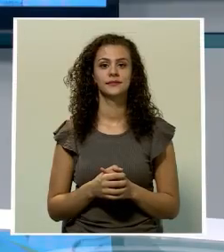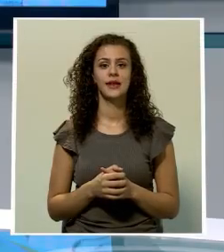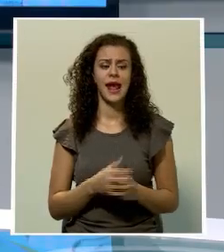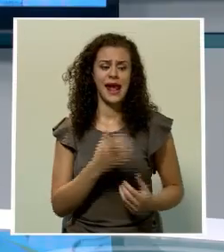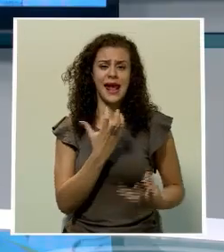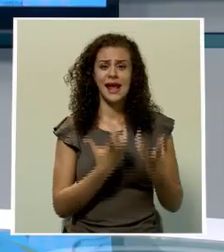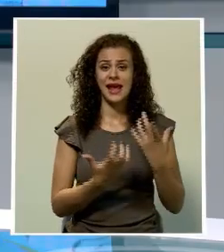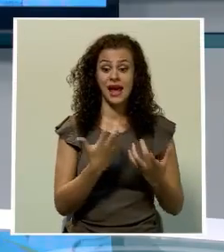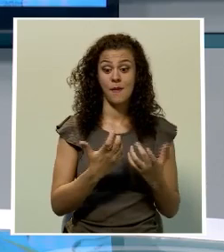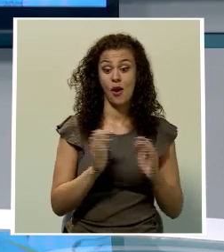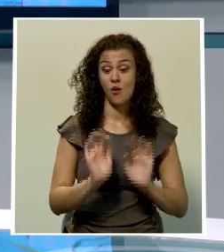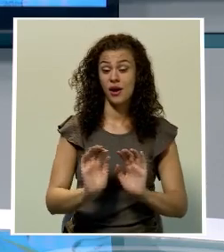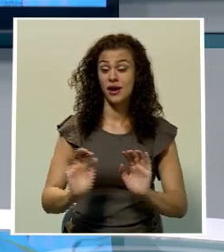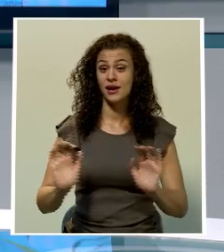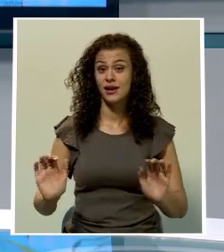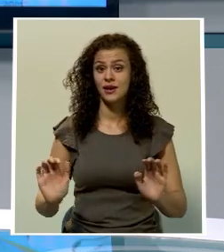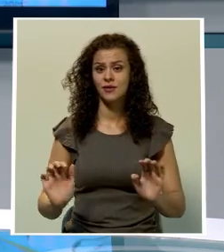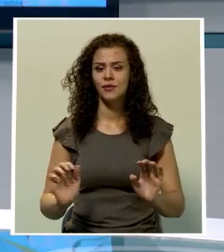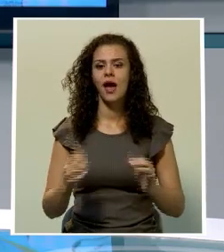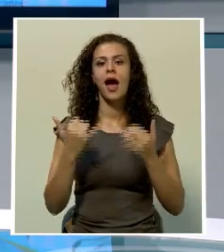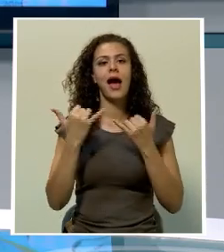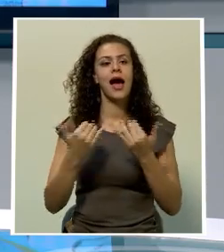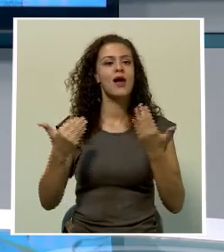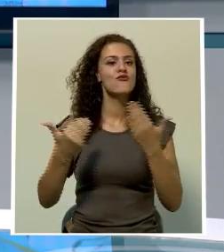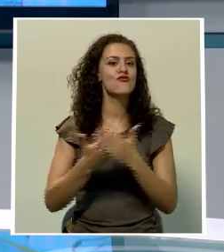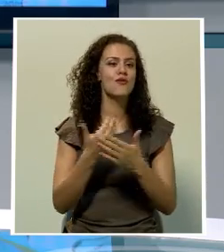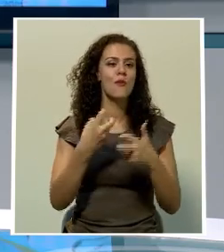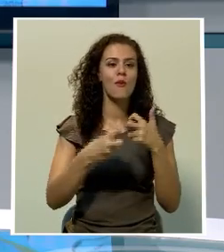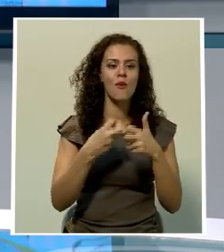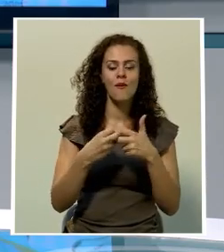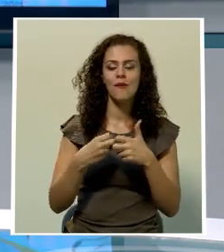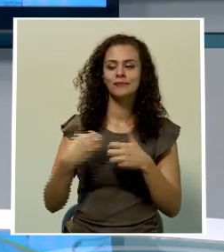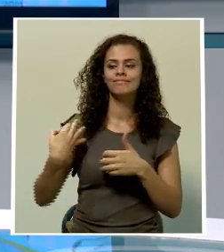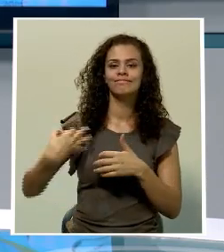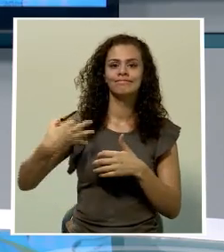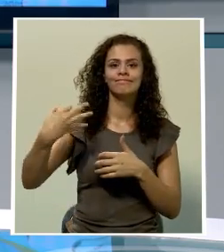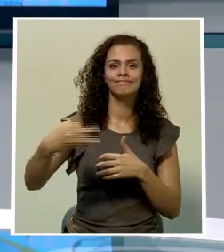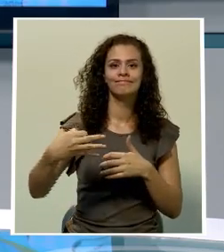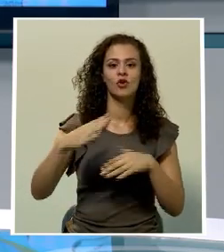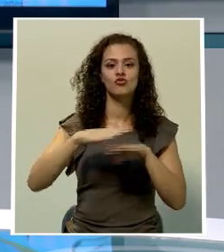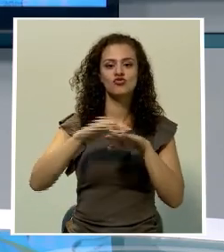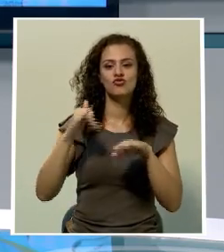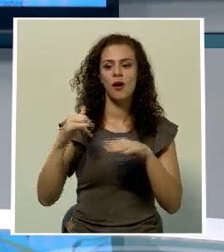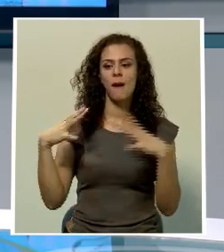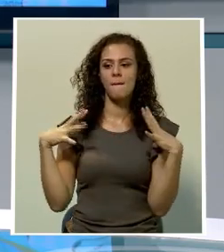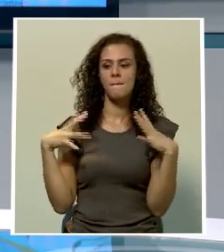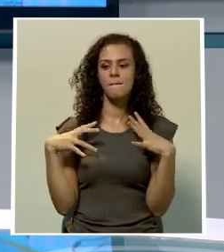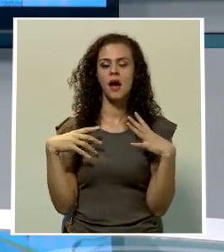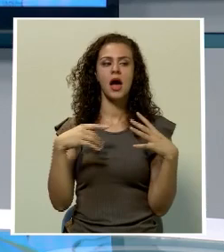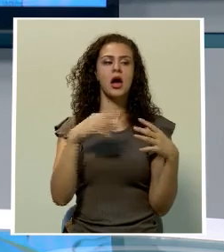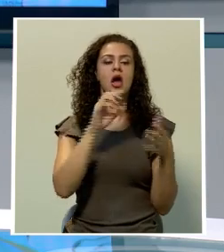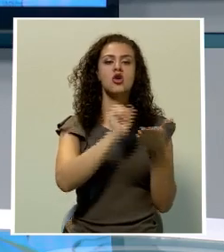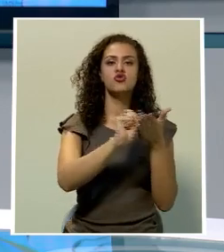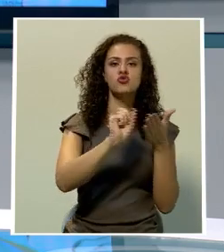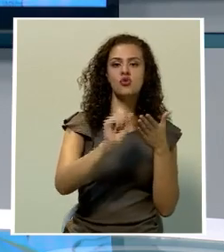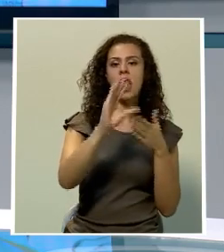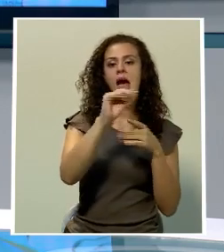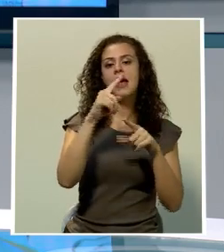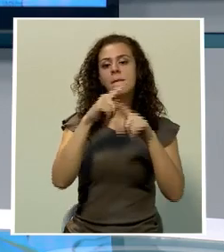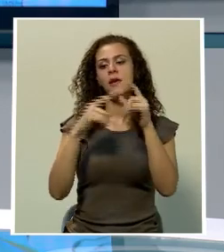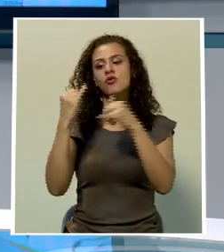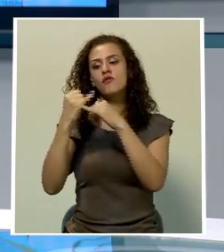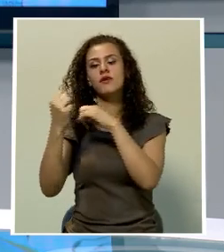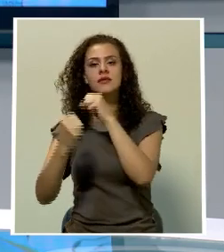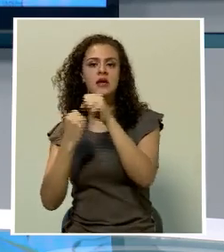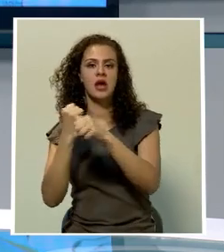Las quemaduras en niños son uno de los dramas recurrentes durante las vacaciones escolares y de medio y